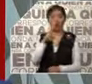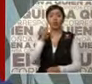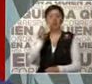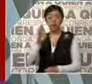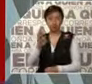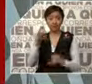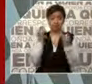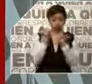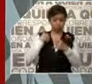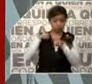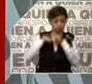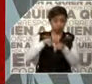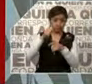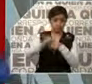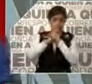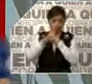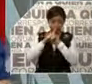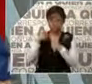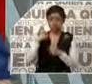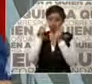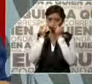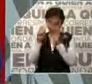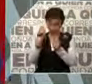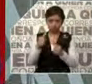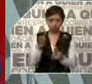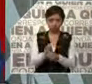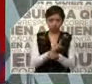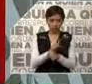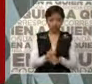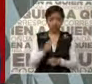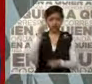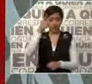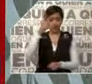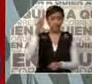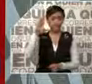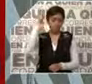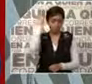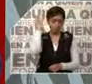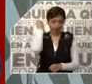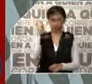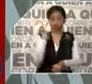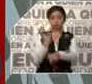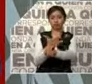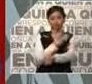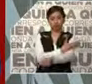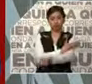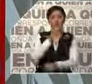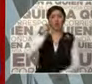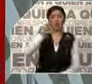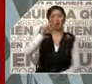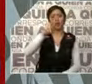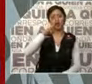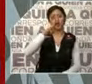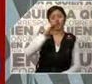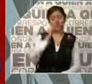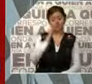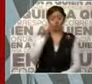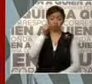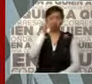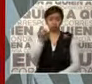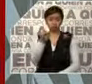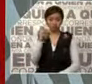caso, obviamente estaremos muy al pendiente. Ahora vamos a Morelos con mi compañero Eugenio Zamora. Eugenio nos trae